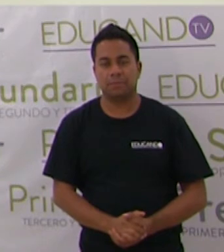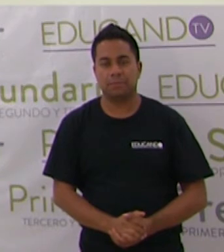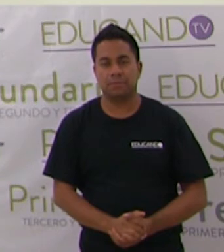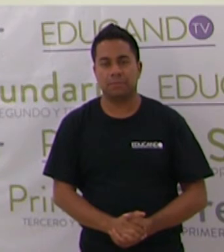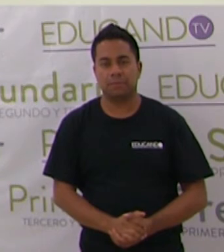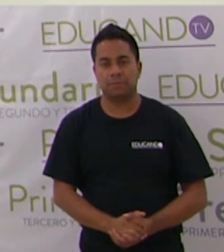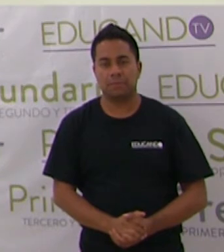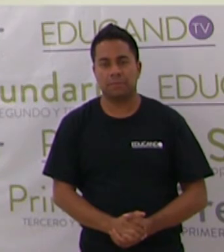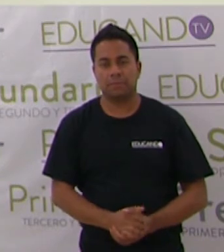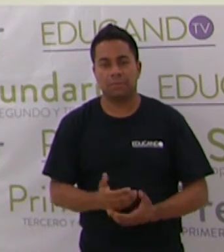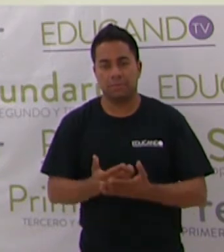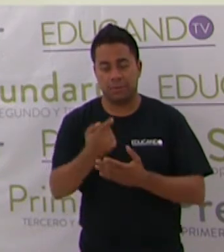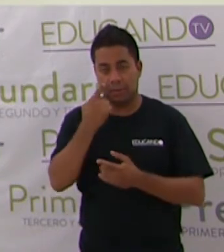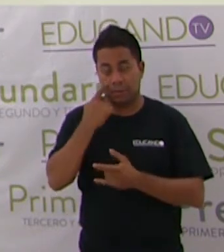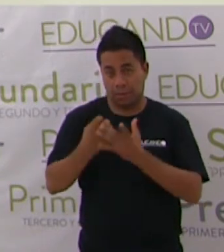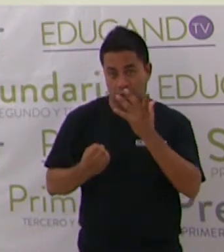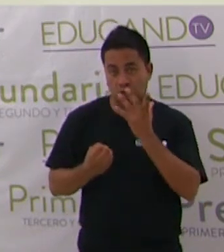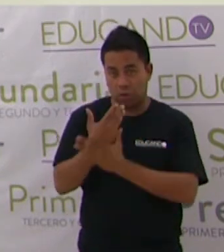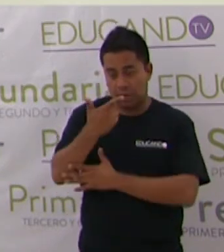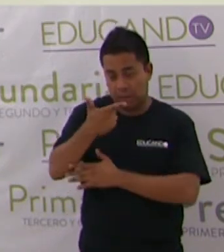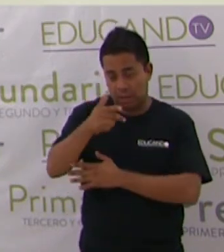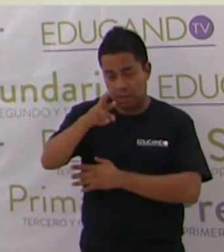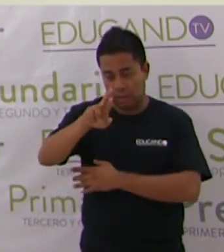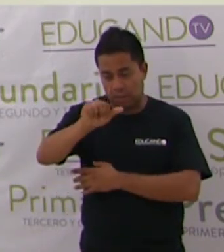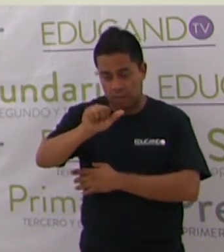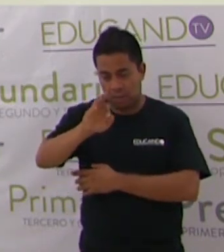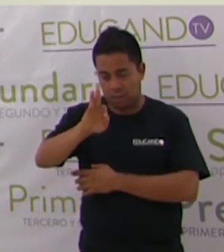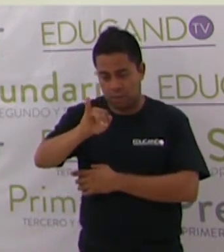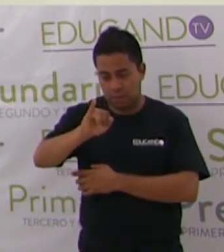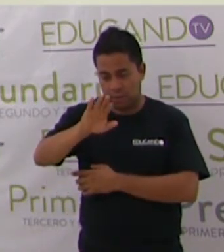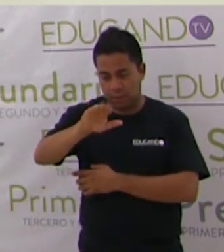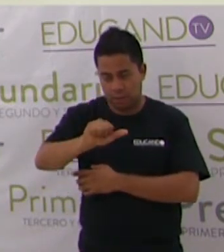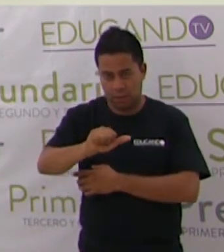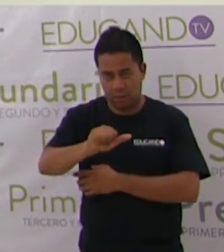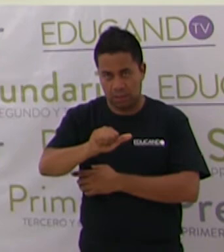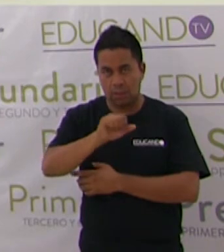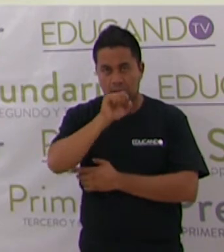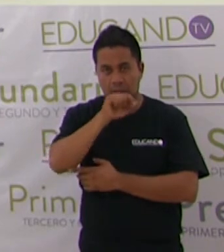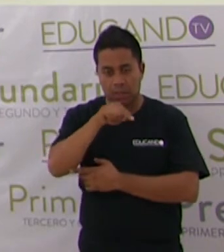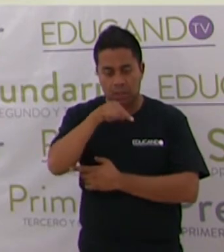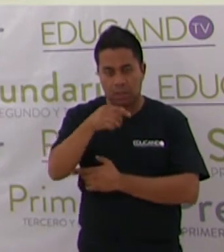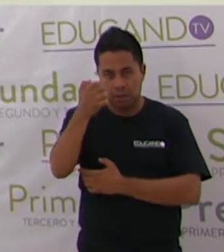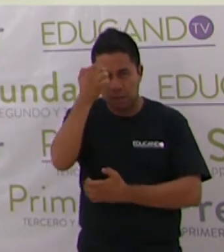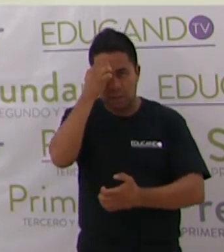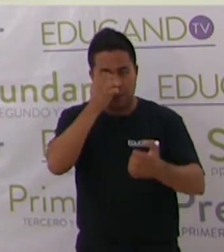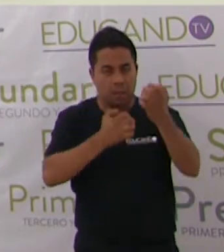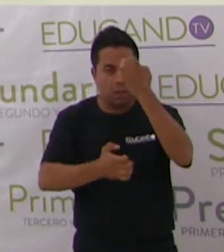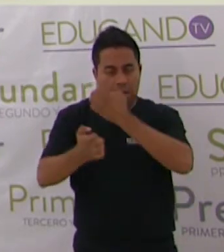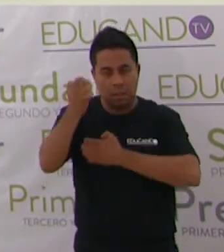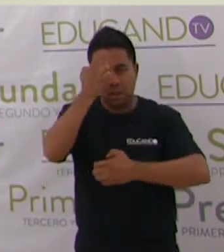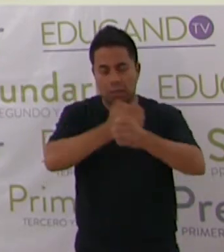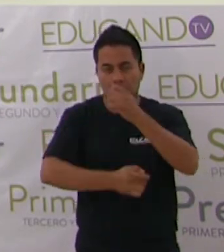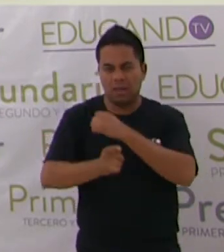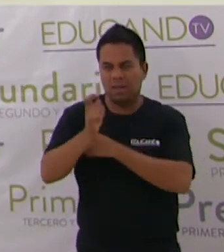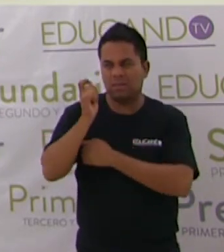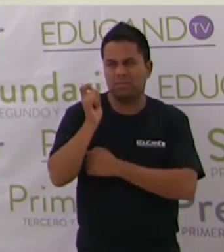veamos esta gráfica. También vamos a analizar un